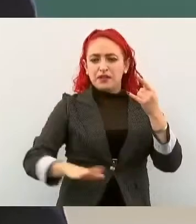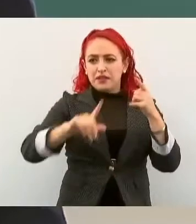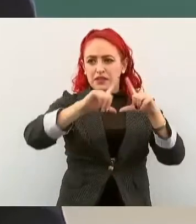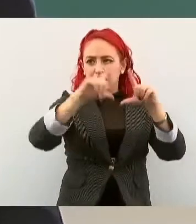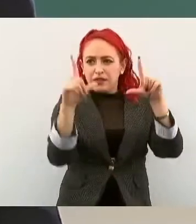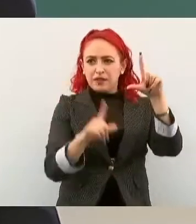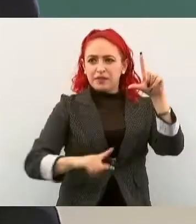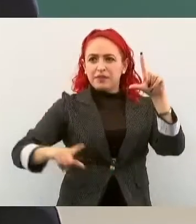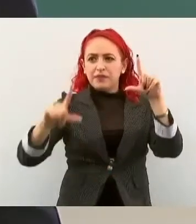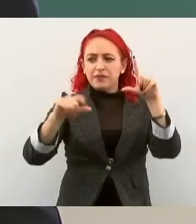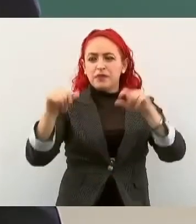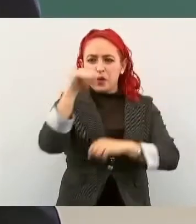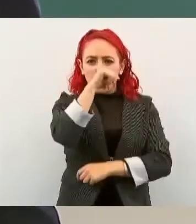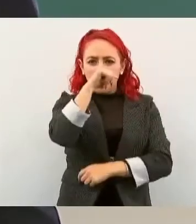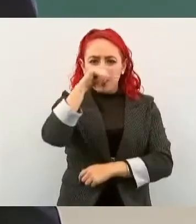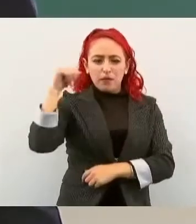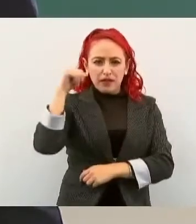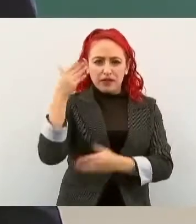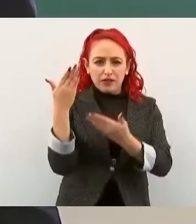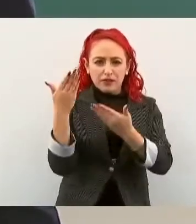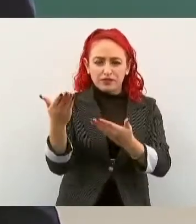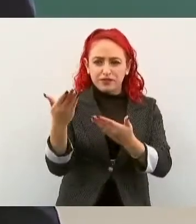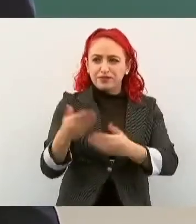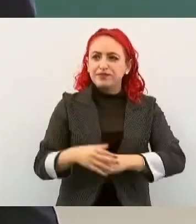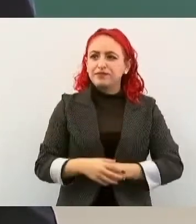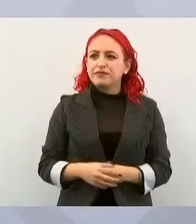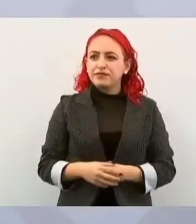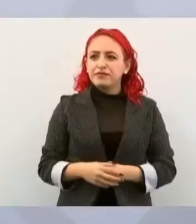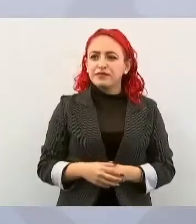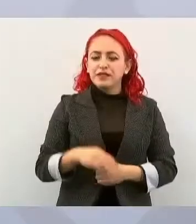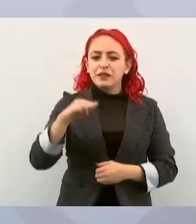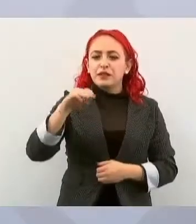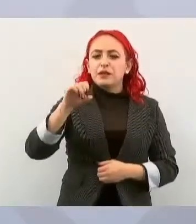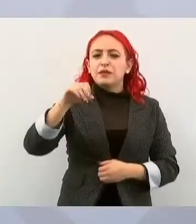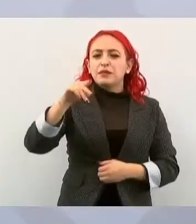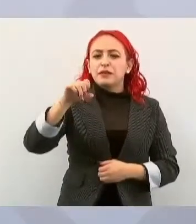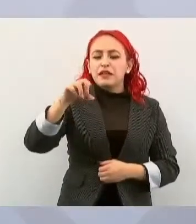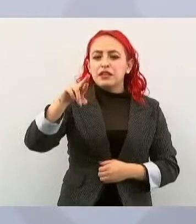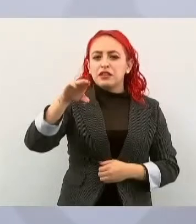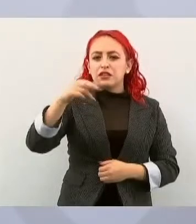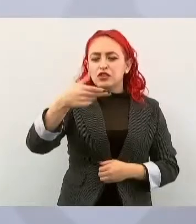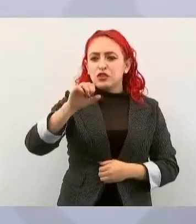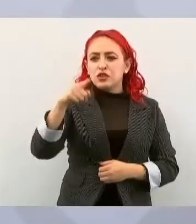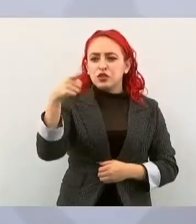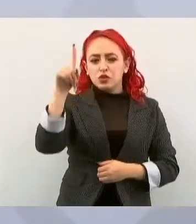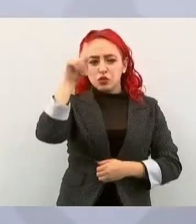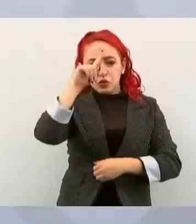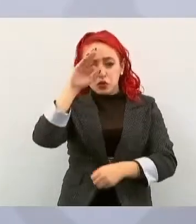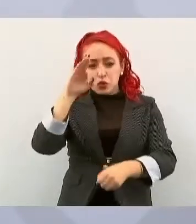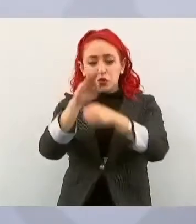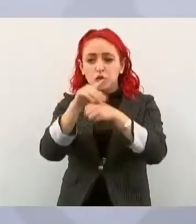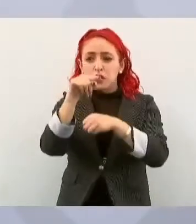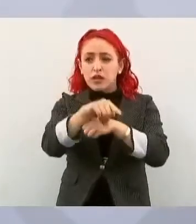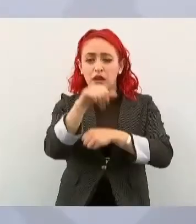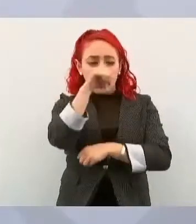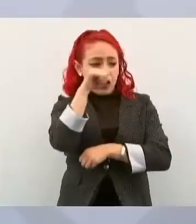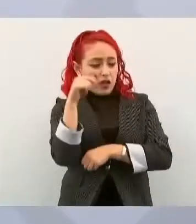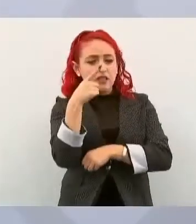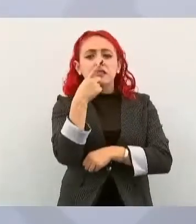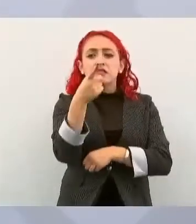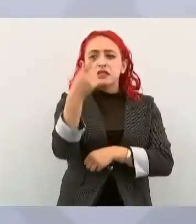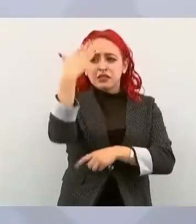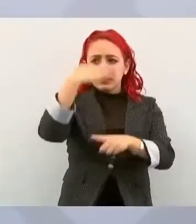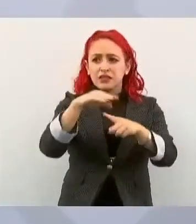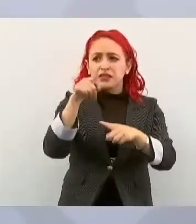país, Benito Juárez García. Melchor Ocampo era su asesor. ¿Saben qué decía